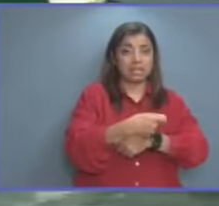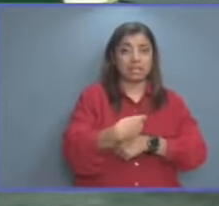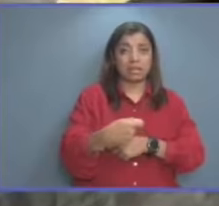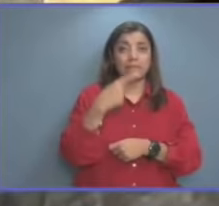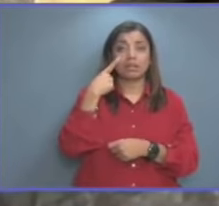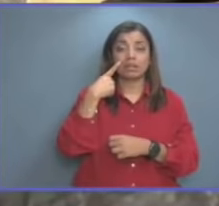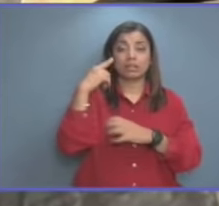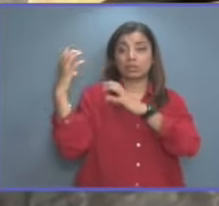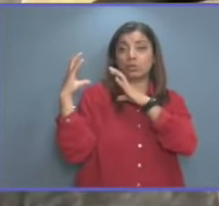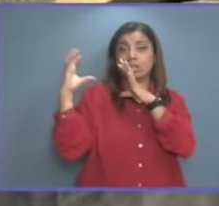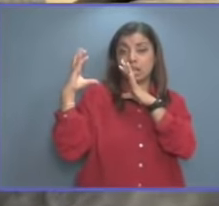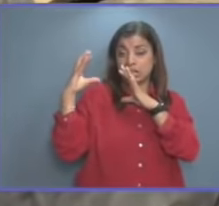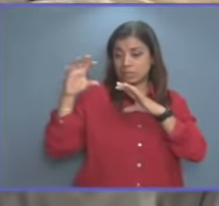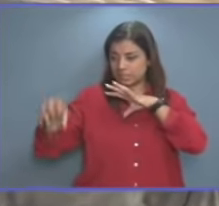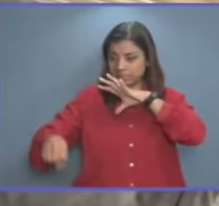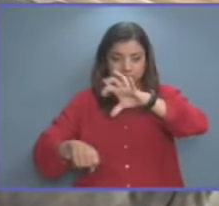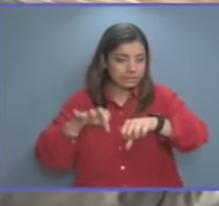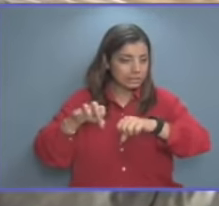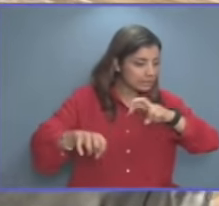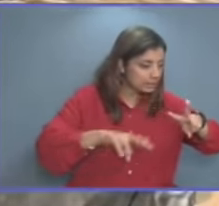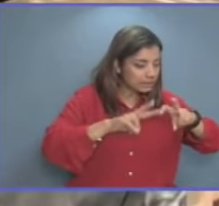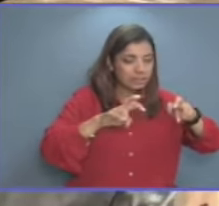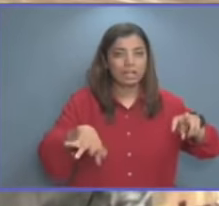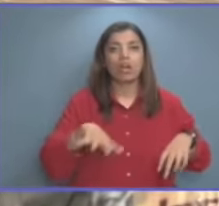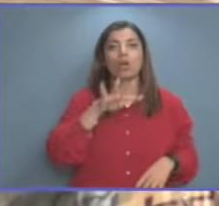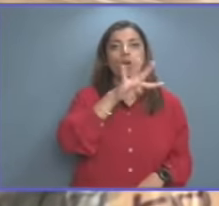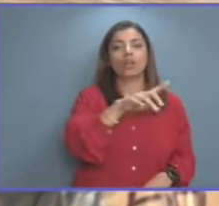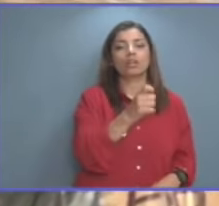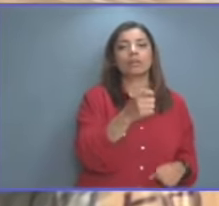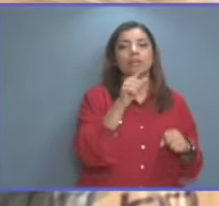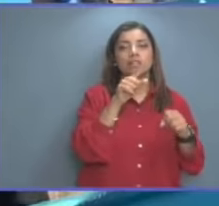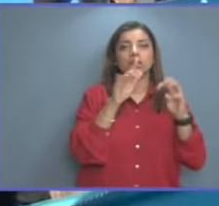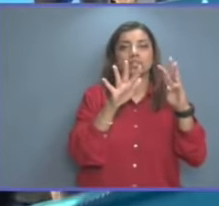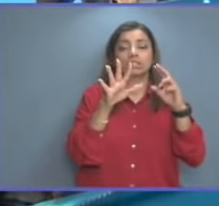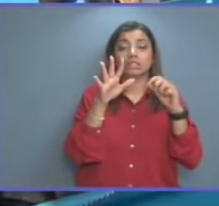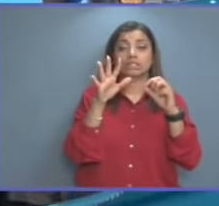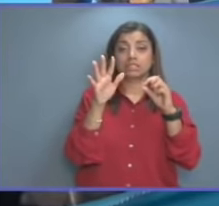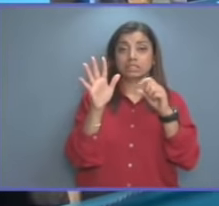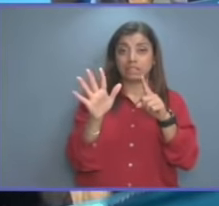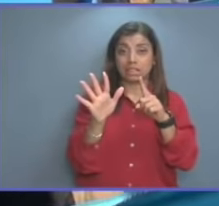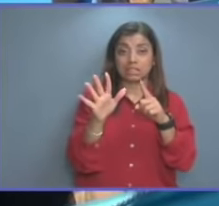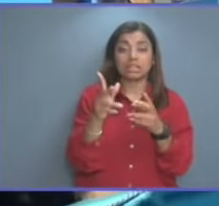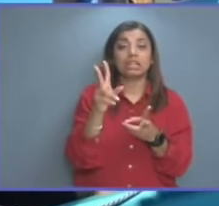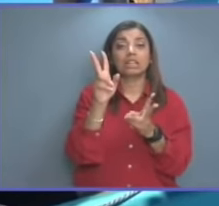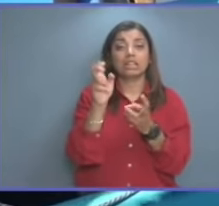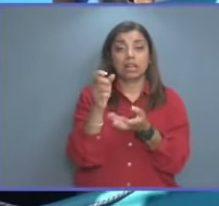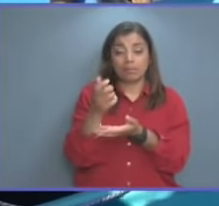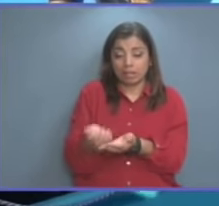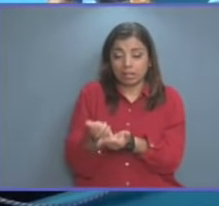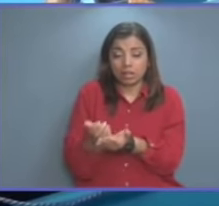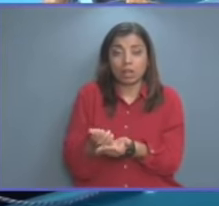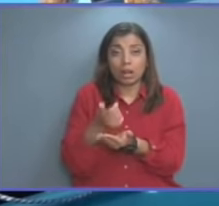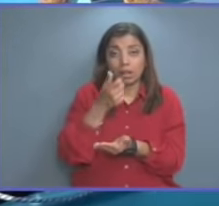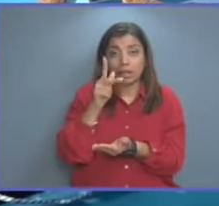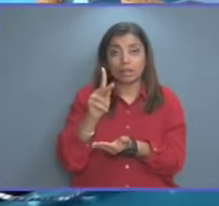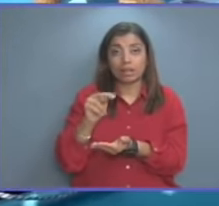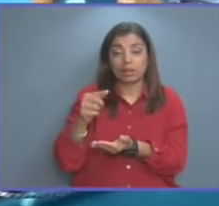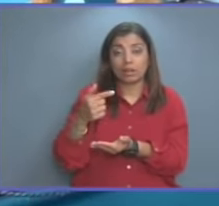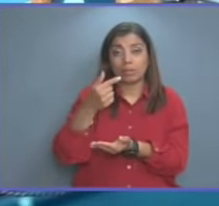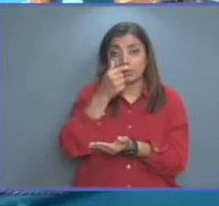se decomisaron un total de 4 mil 186 kilogramos de cocaína valor que asciende a 104 millones